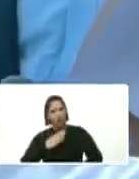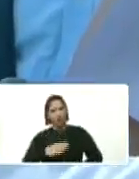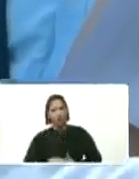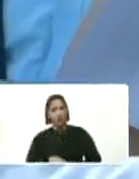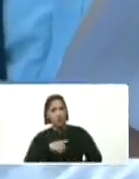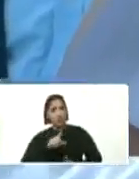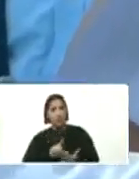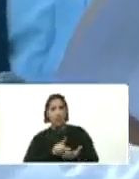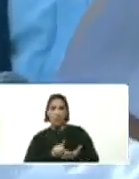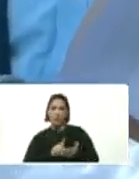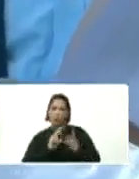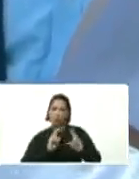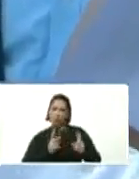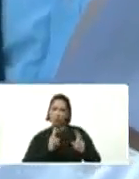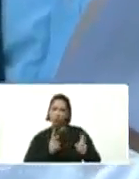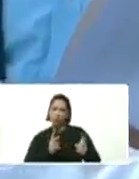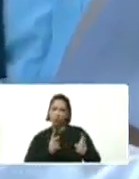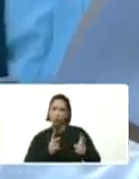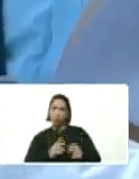libro, ese título,